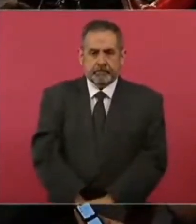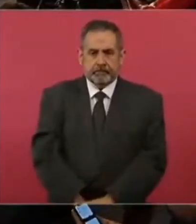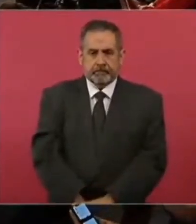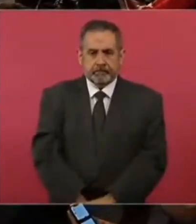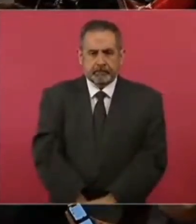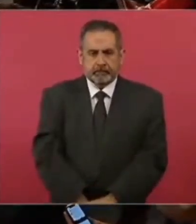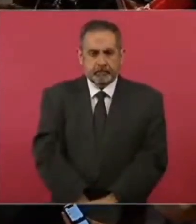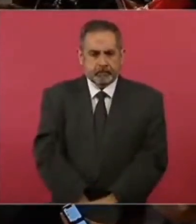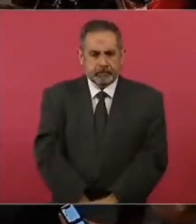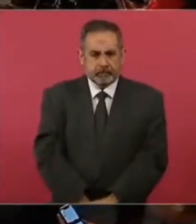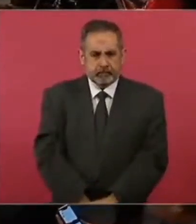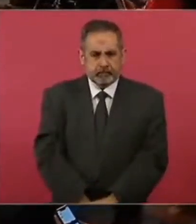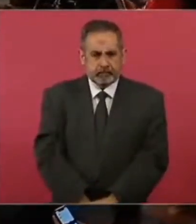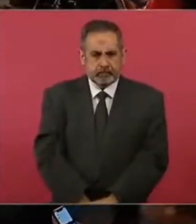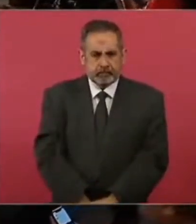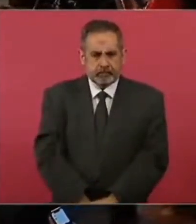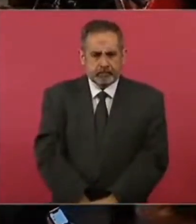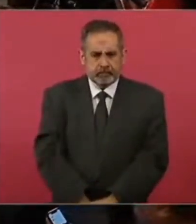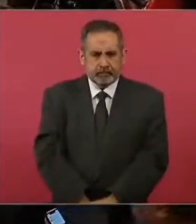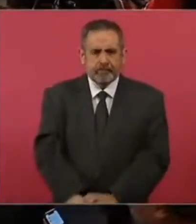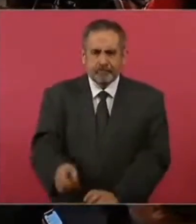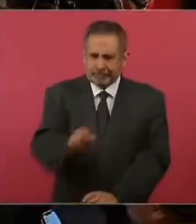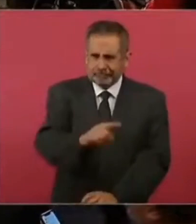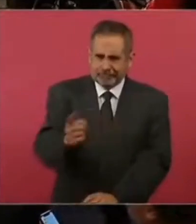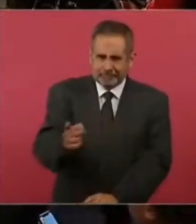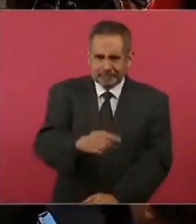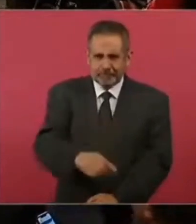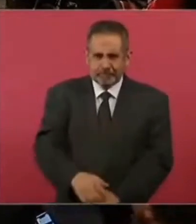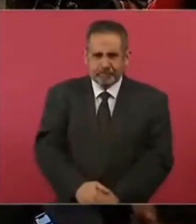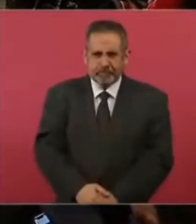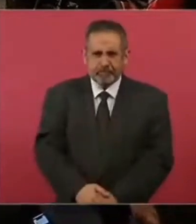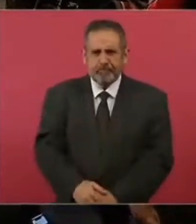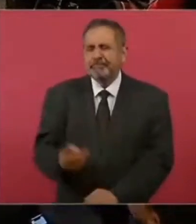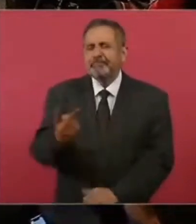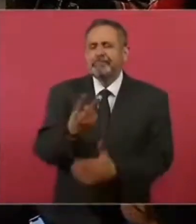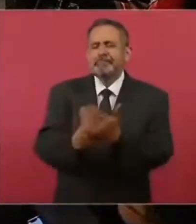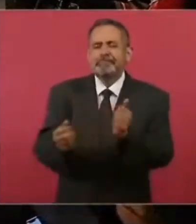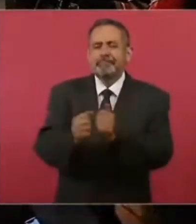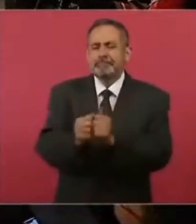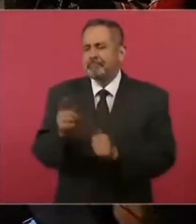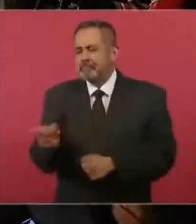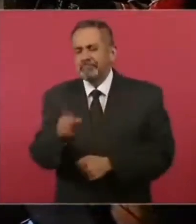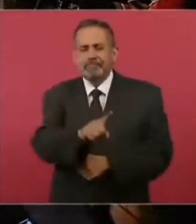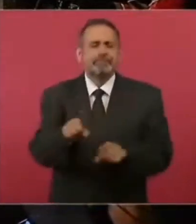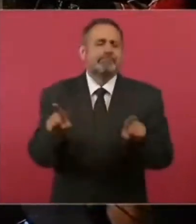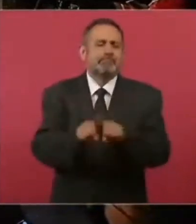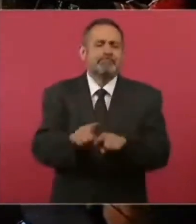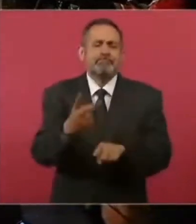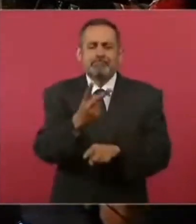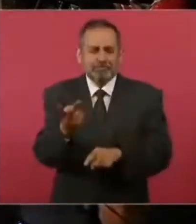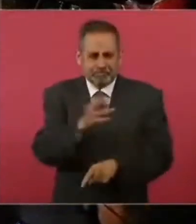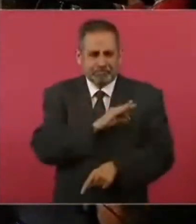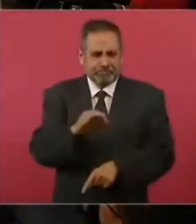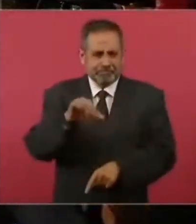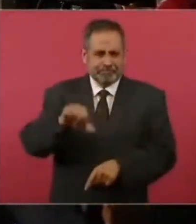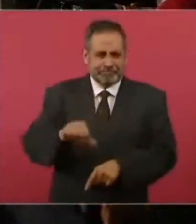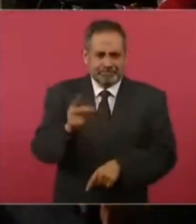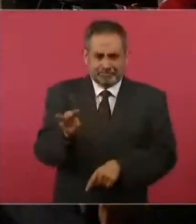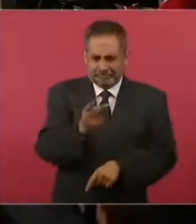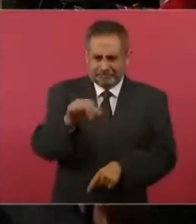Bueno, le toca a él. Bueno, son lo mismo, uno y otro. Los dos van a poder.